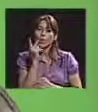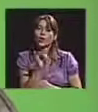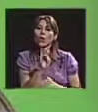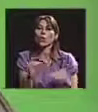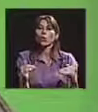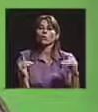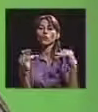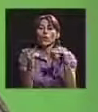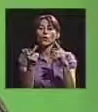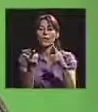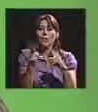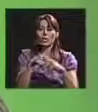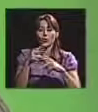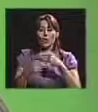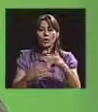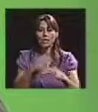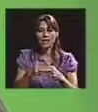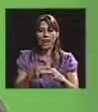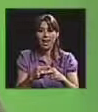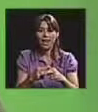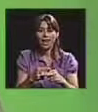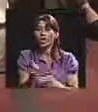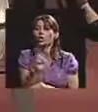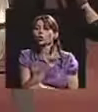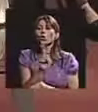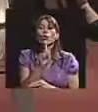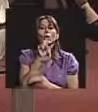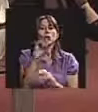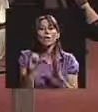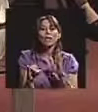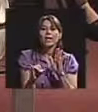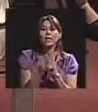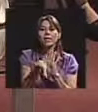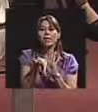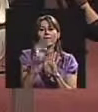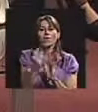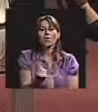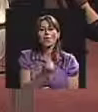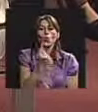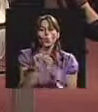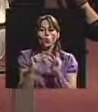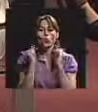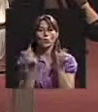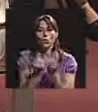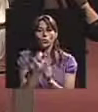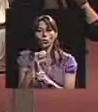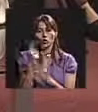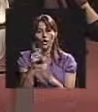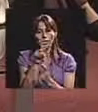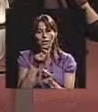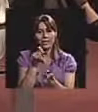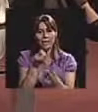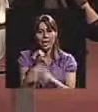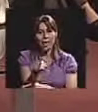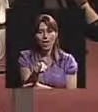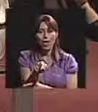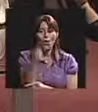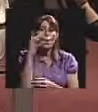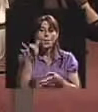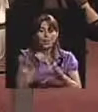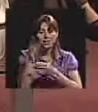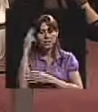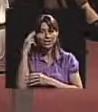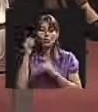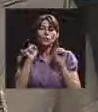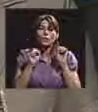aplicación universal y no un identificador único de un grupo social determinado. Y eso es lo que hace entonces poder conceptualizar